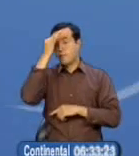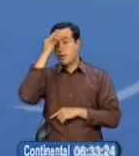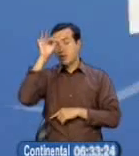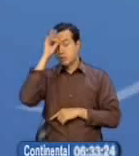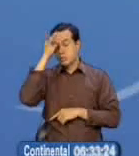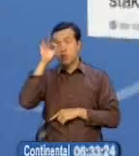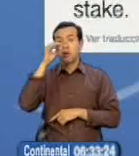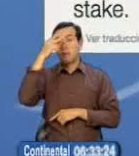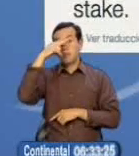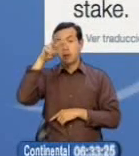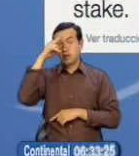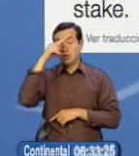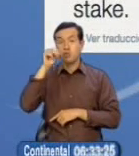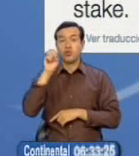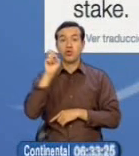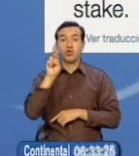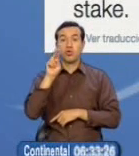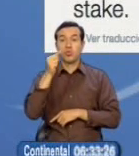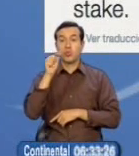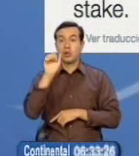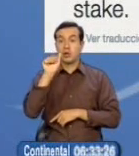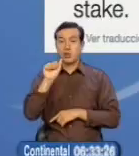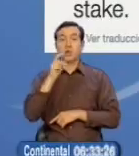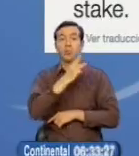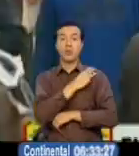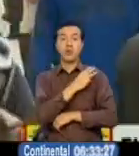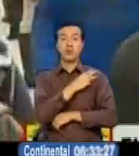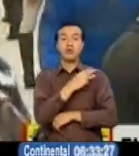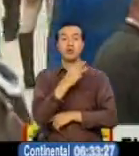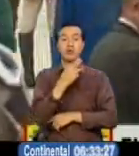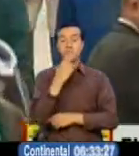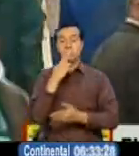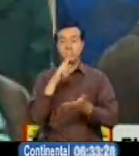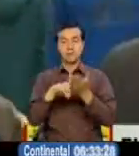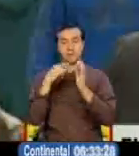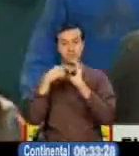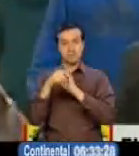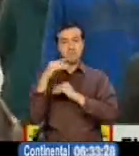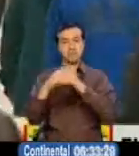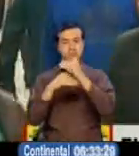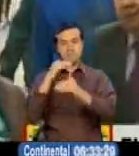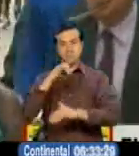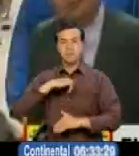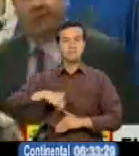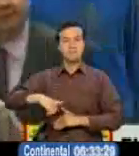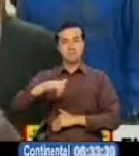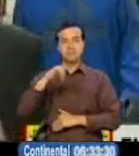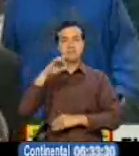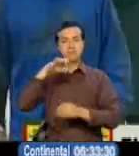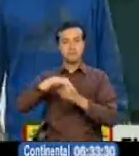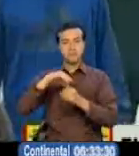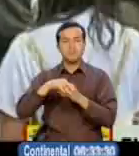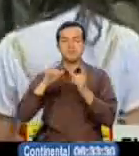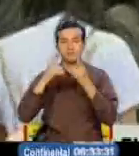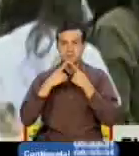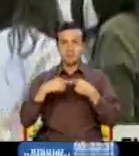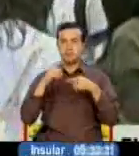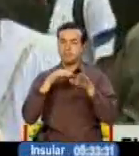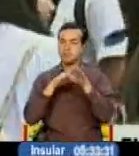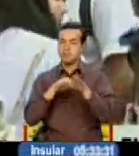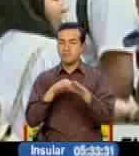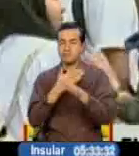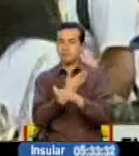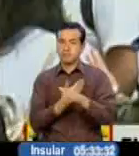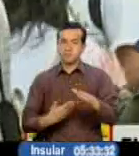Noruega y México. Desde Washington se emitió un comunicado de prensa en el que se destaca el proceso democrático en el desarrollo del plebiscito y ratificó sus respaldos